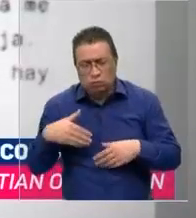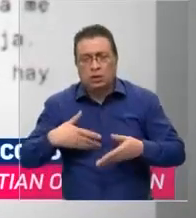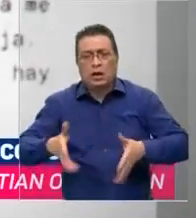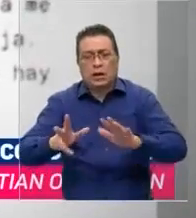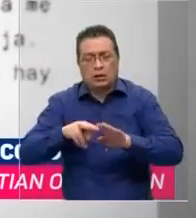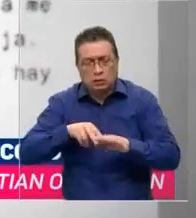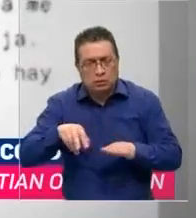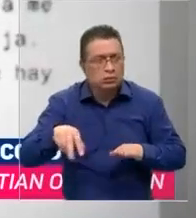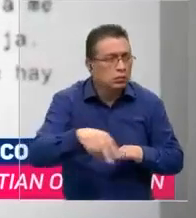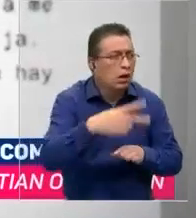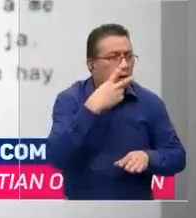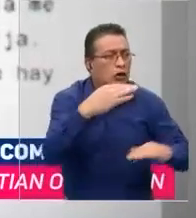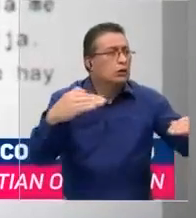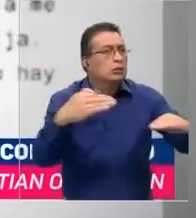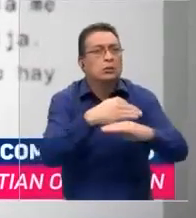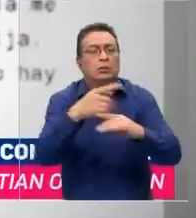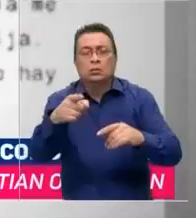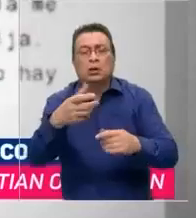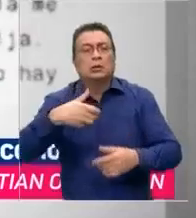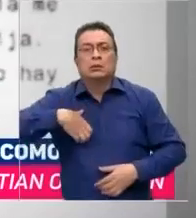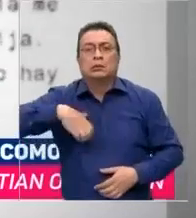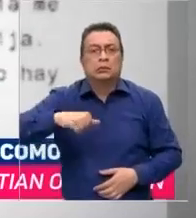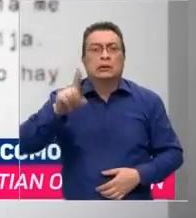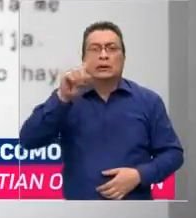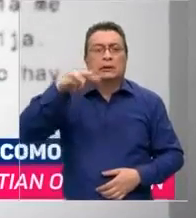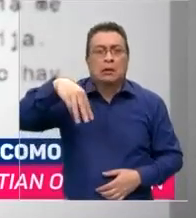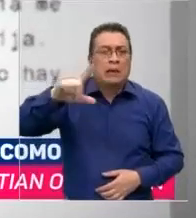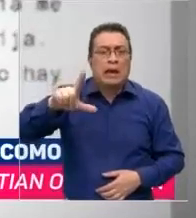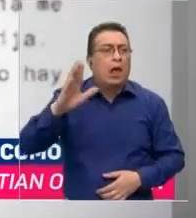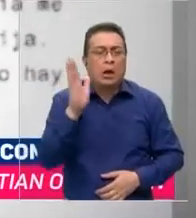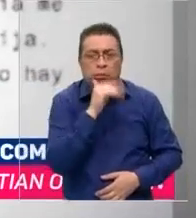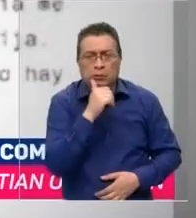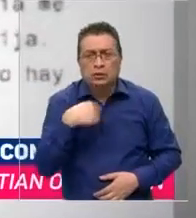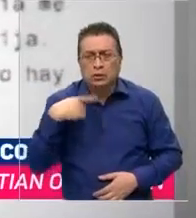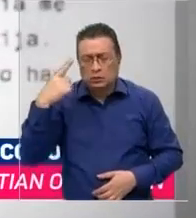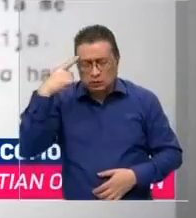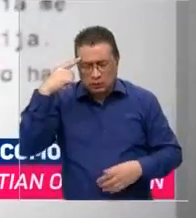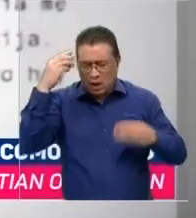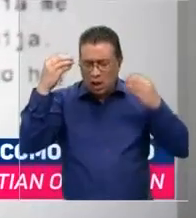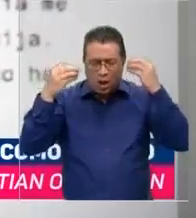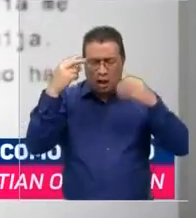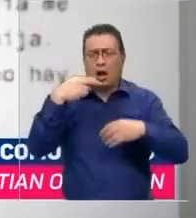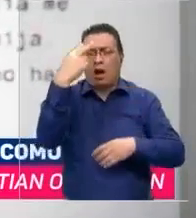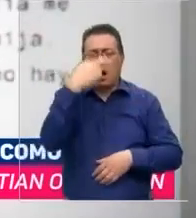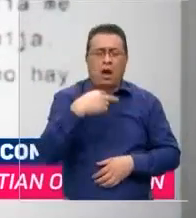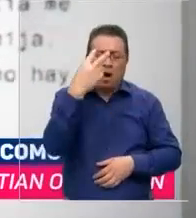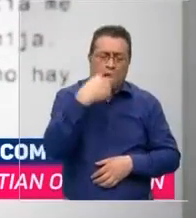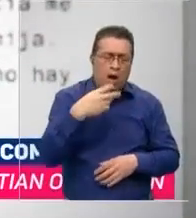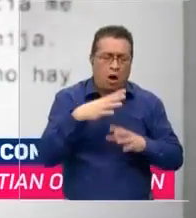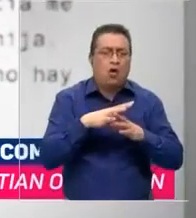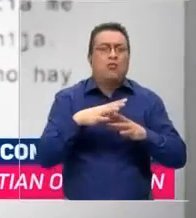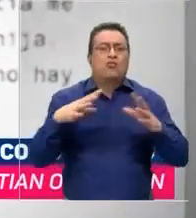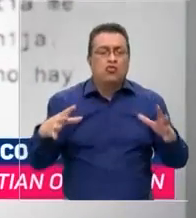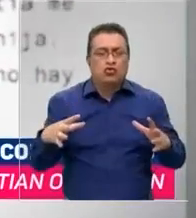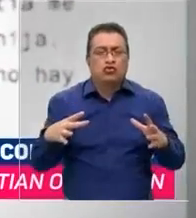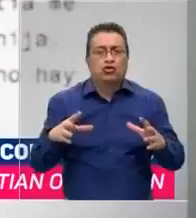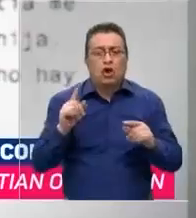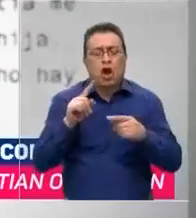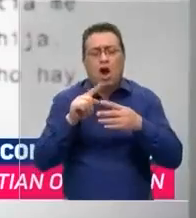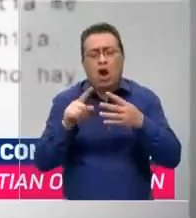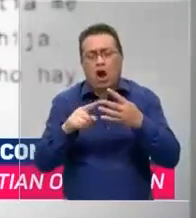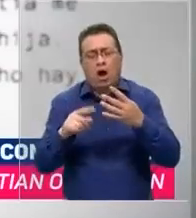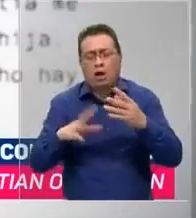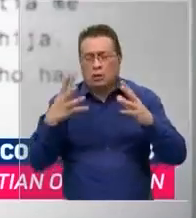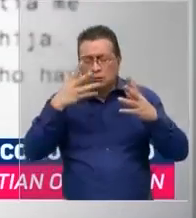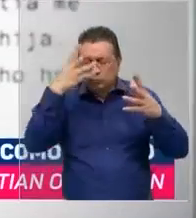callejón, pero no había ningún vehículo de la policía o del SML. Me costaba coordinar ideas y lloraba desconsolado. De hecho, hay varias cosas que